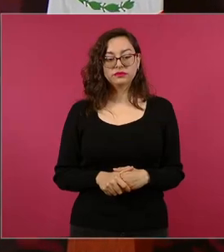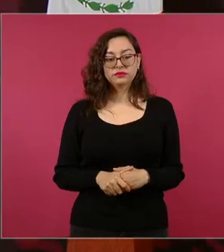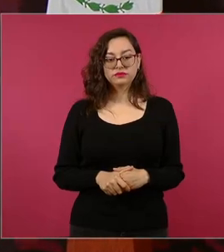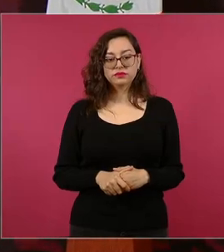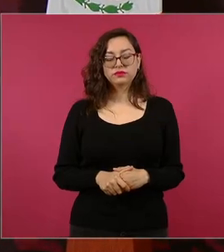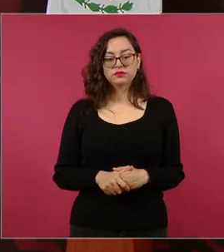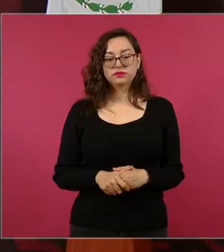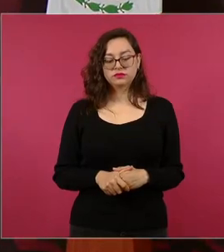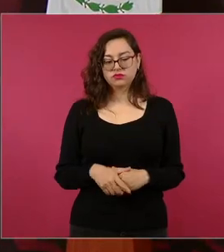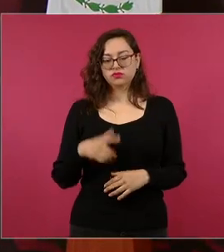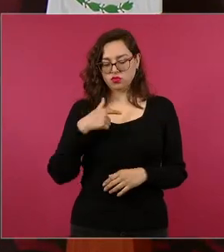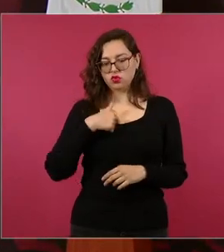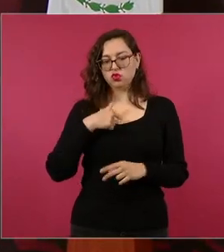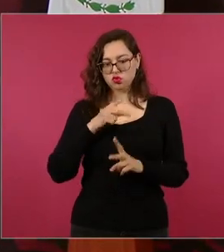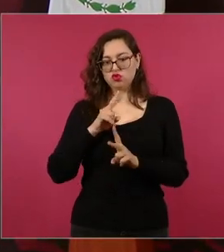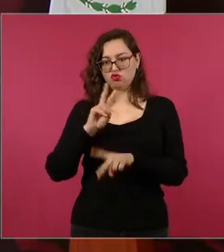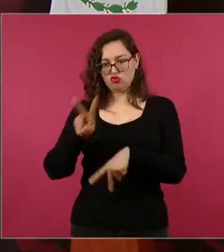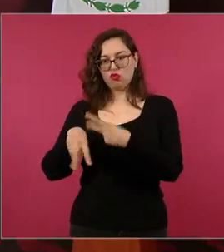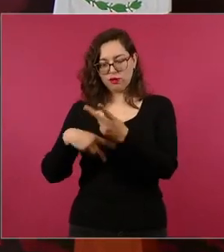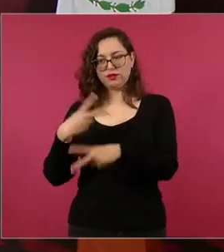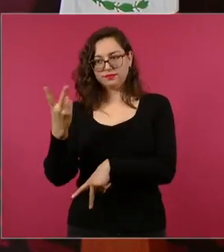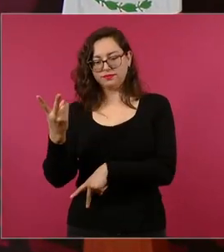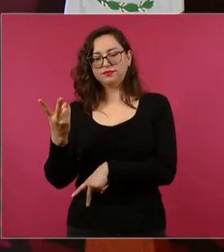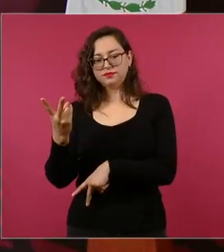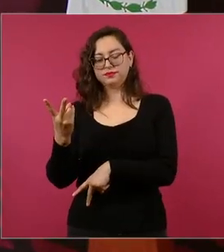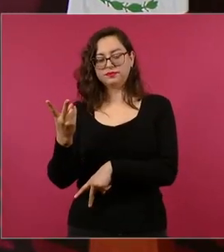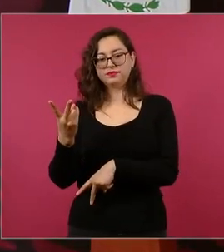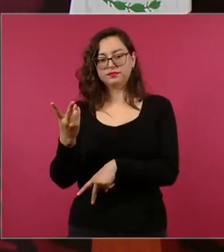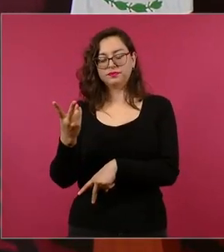en el Parlamento en Londres